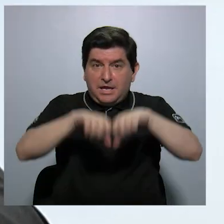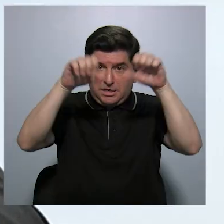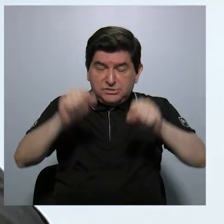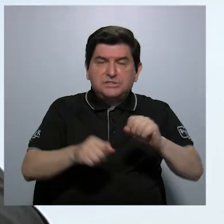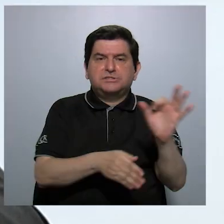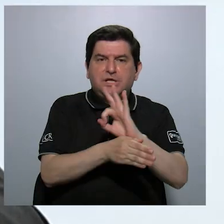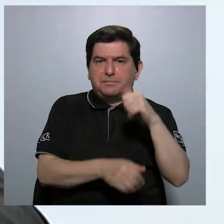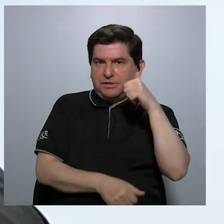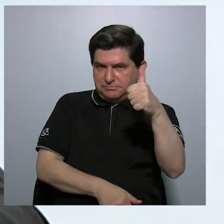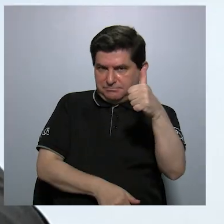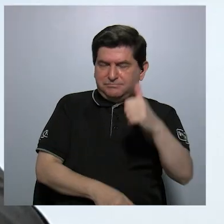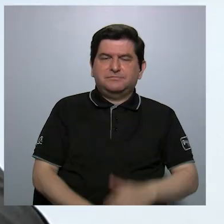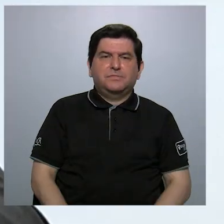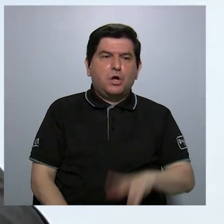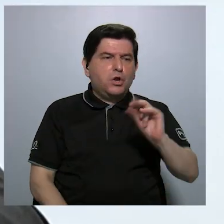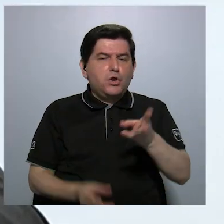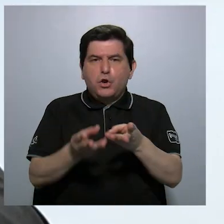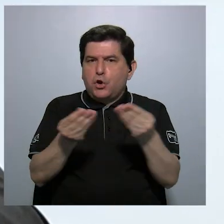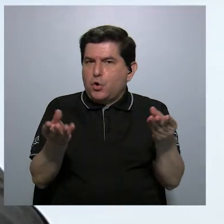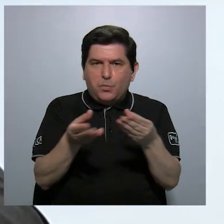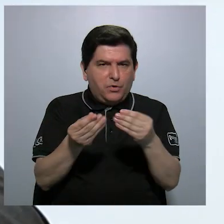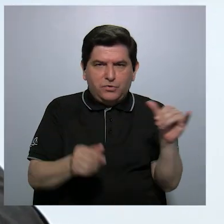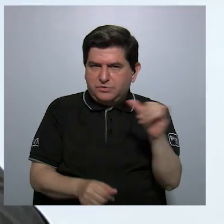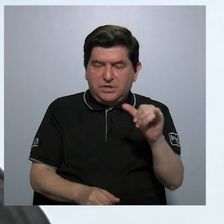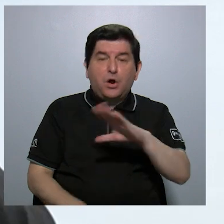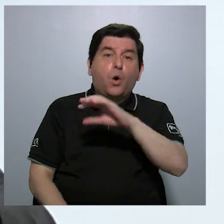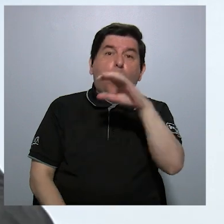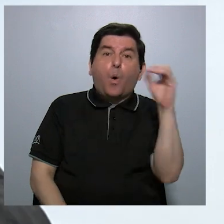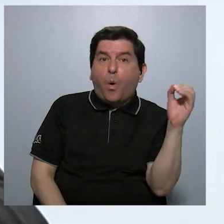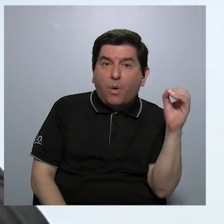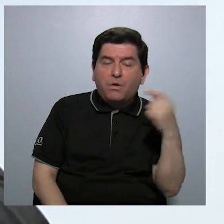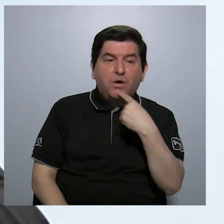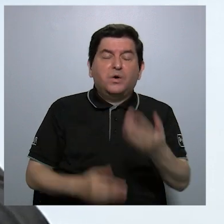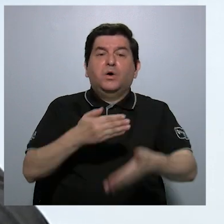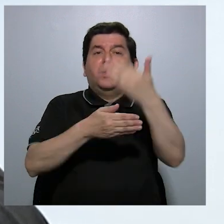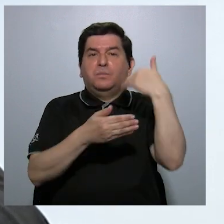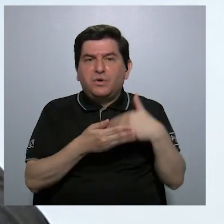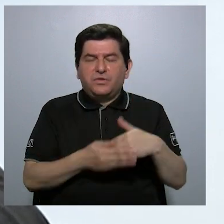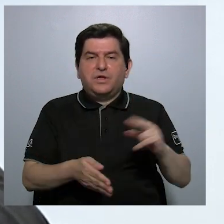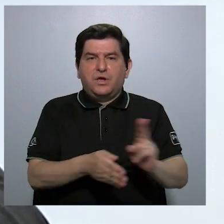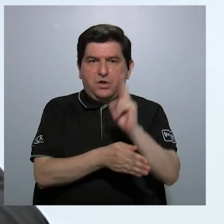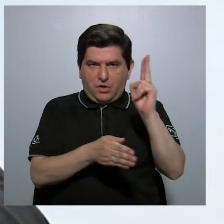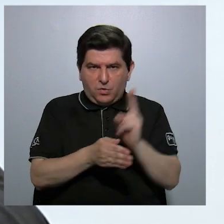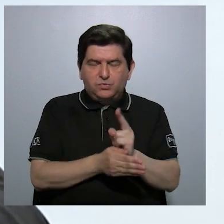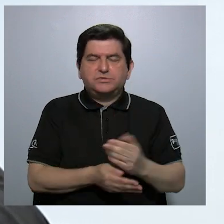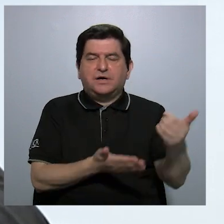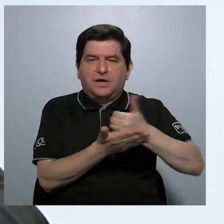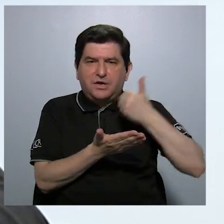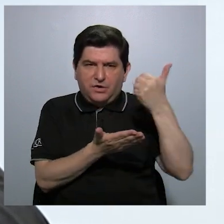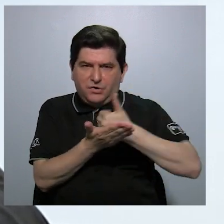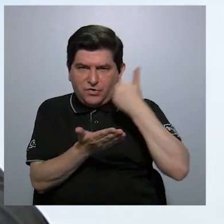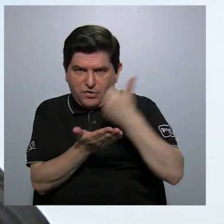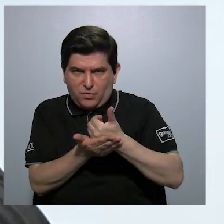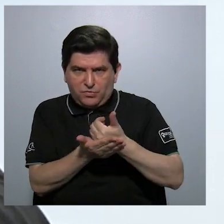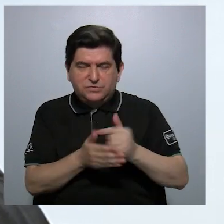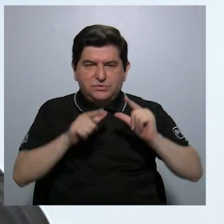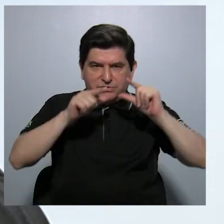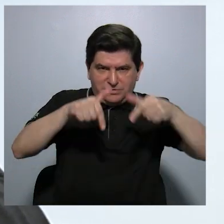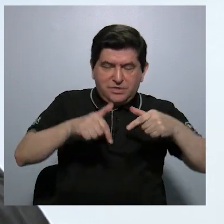sistemas más eficientes, que no produzcan tanto, o como le comenté anteriormente, utilizar ciertos recursos,